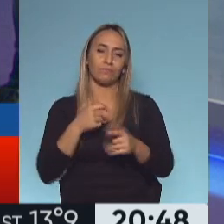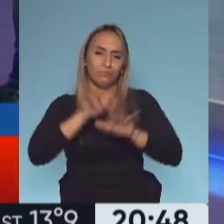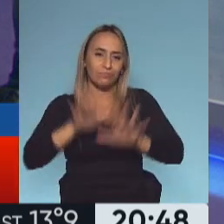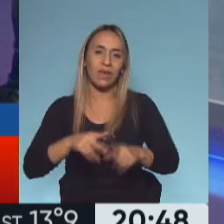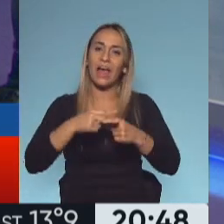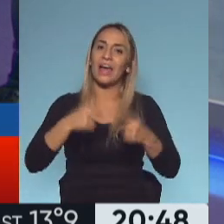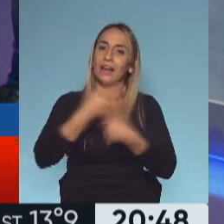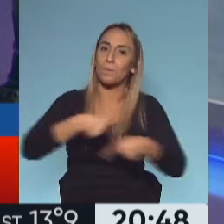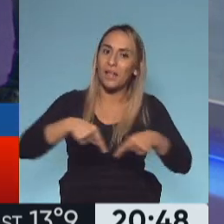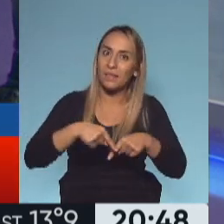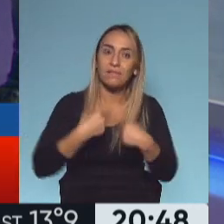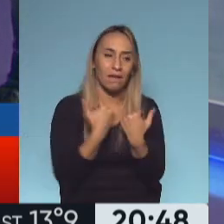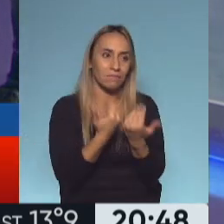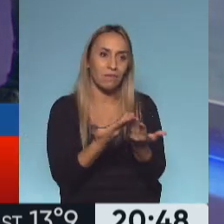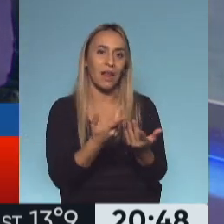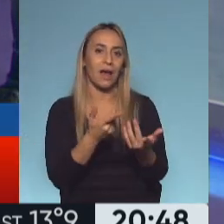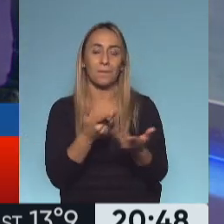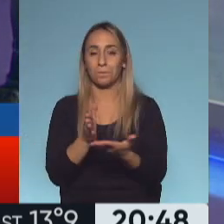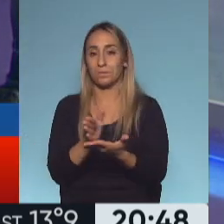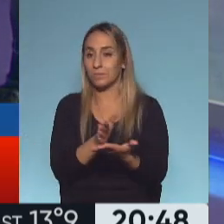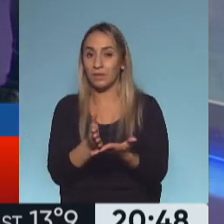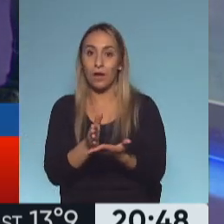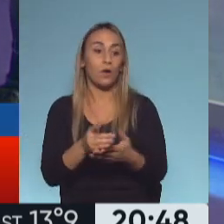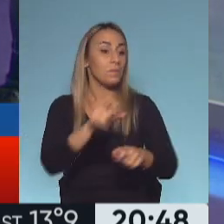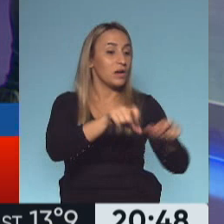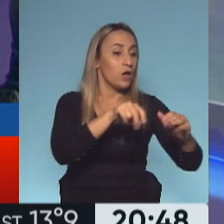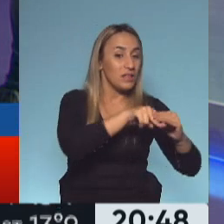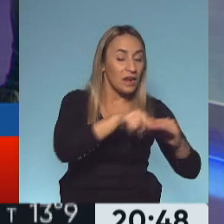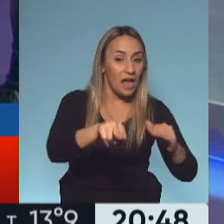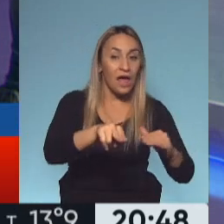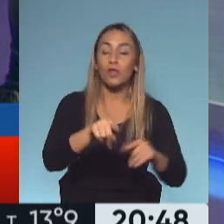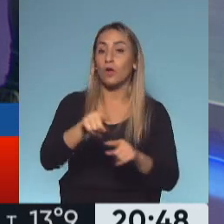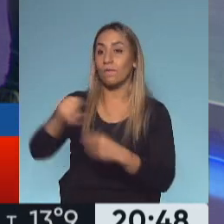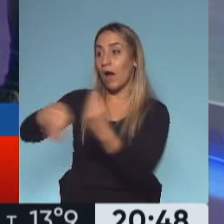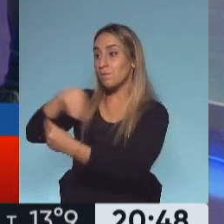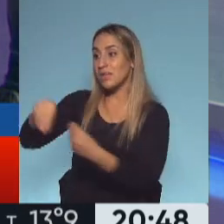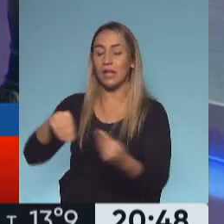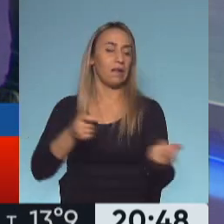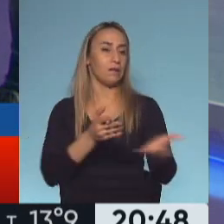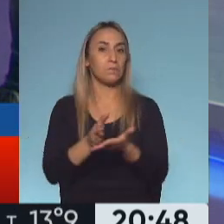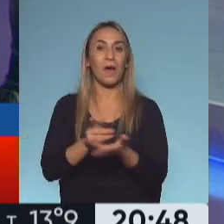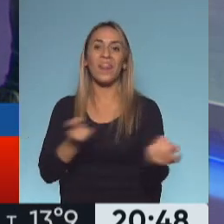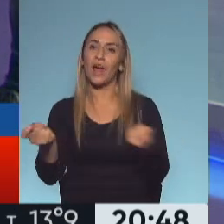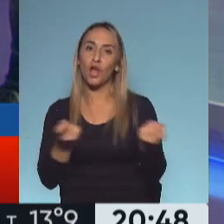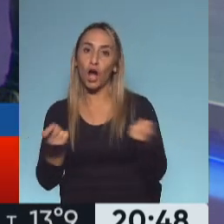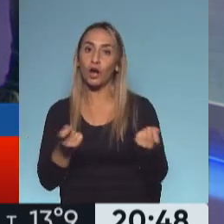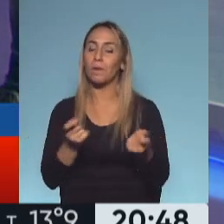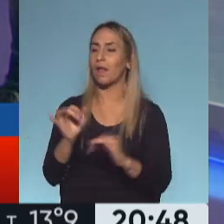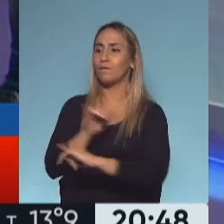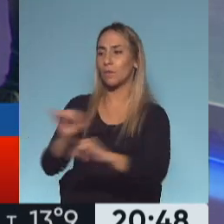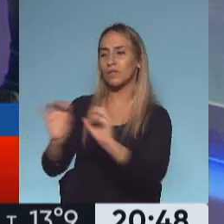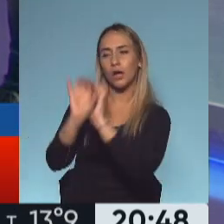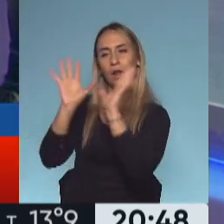de interceder entre ellos, los pacientes y las familias y los allegados, para darle información de la mejor forma posible, para